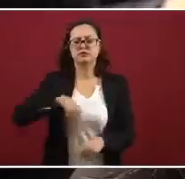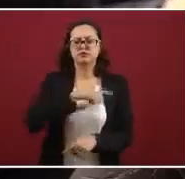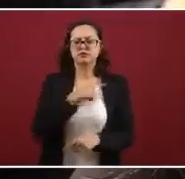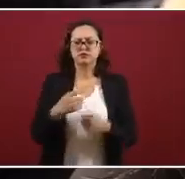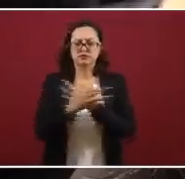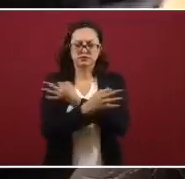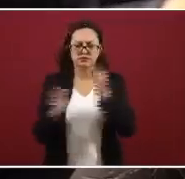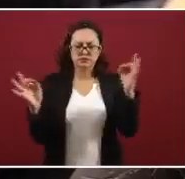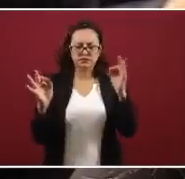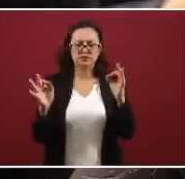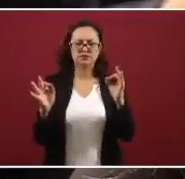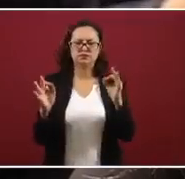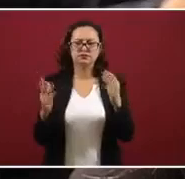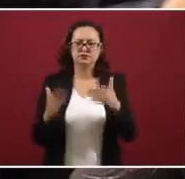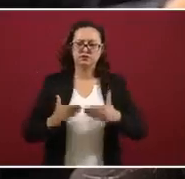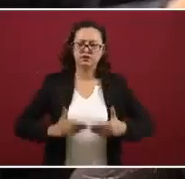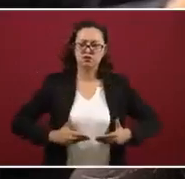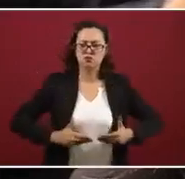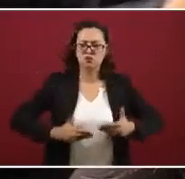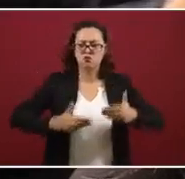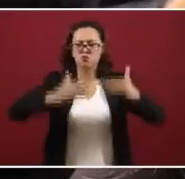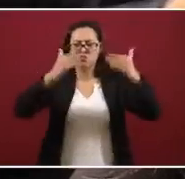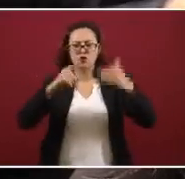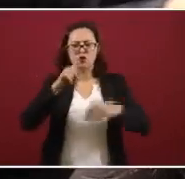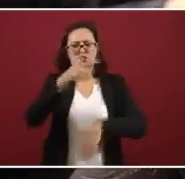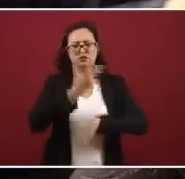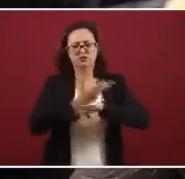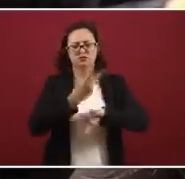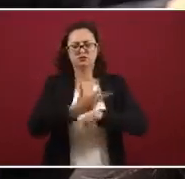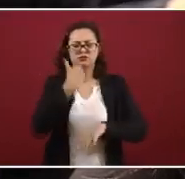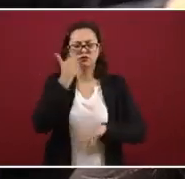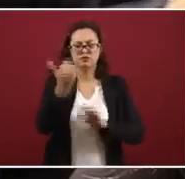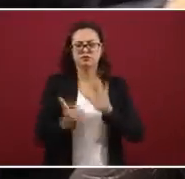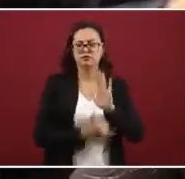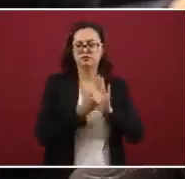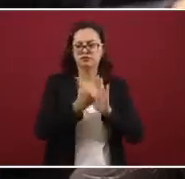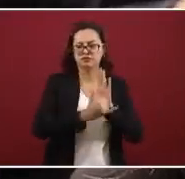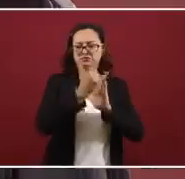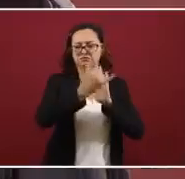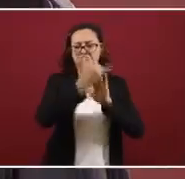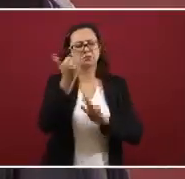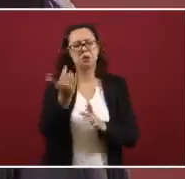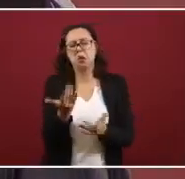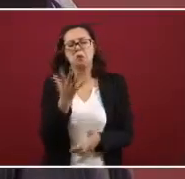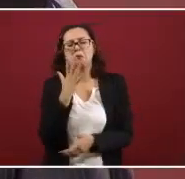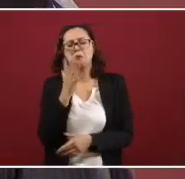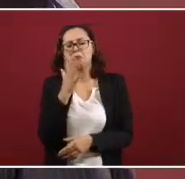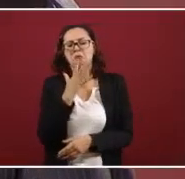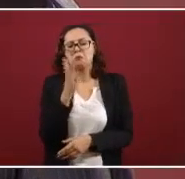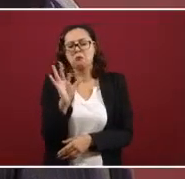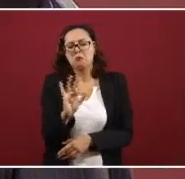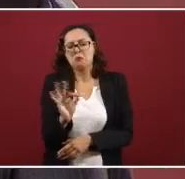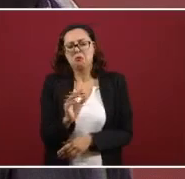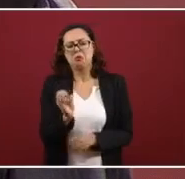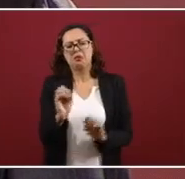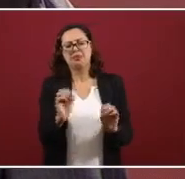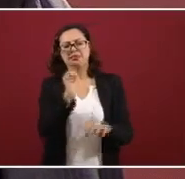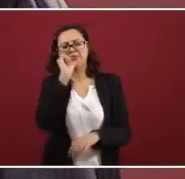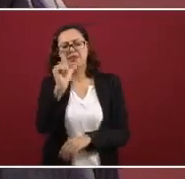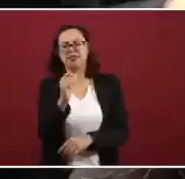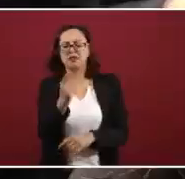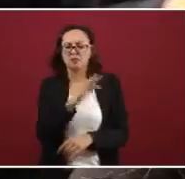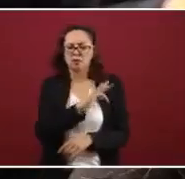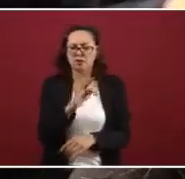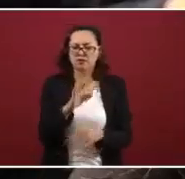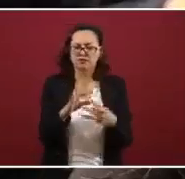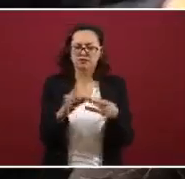el muro que estaba planeando construir el gobierno de Estados Unidos en realidad no ha avanzado gran cosa, está interrumpido. Y si nos puede ya